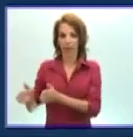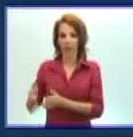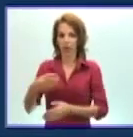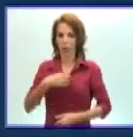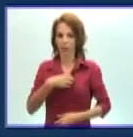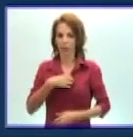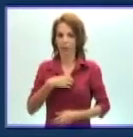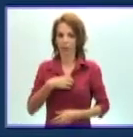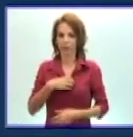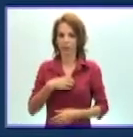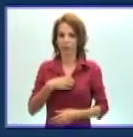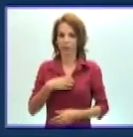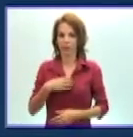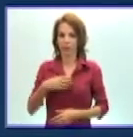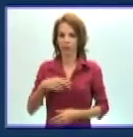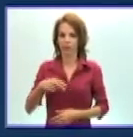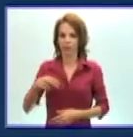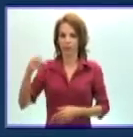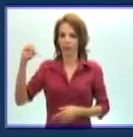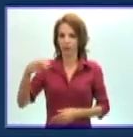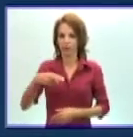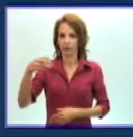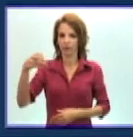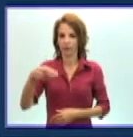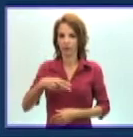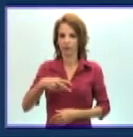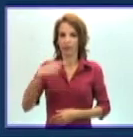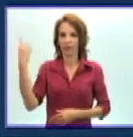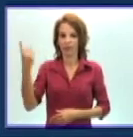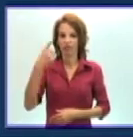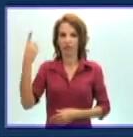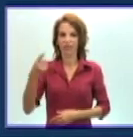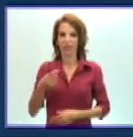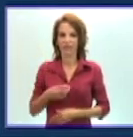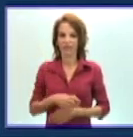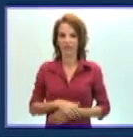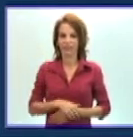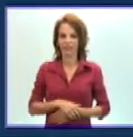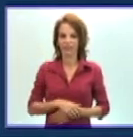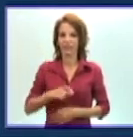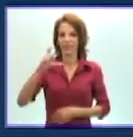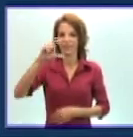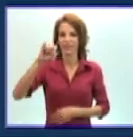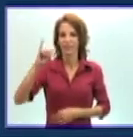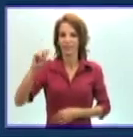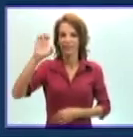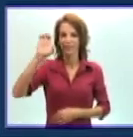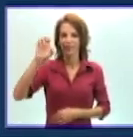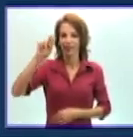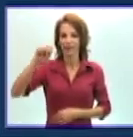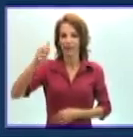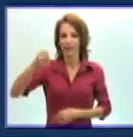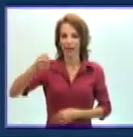Parque Nacional de la Ciénaga de Zapata, Centro Turístico de Guamá,